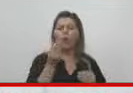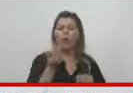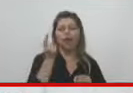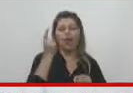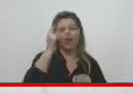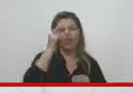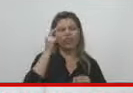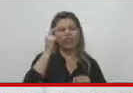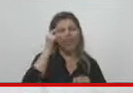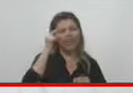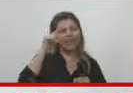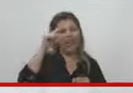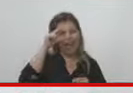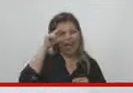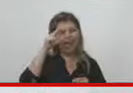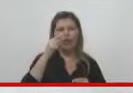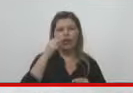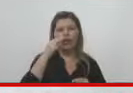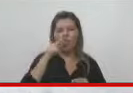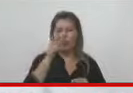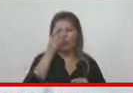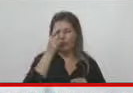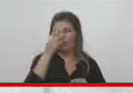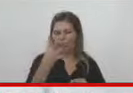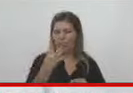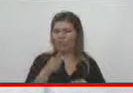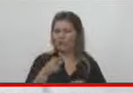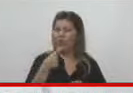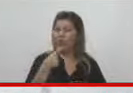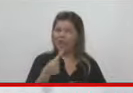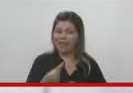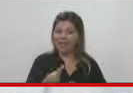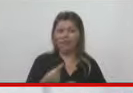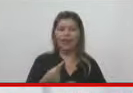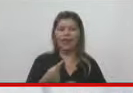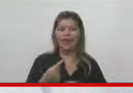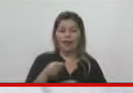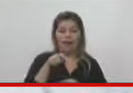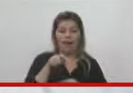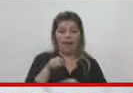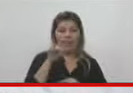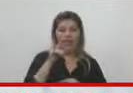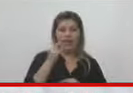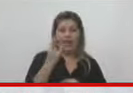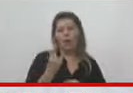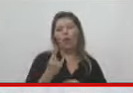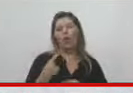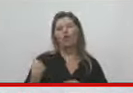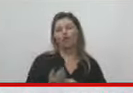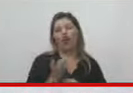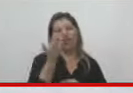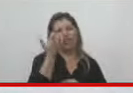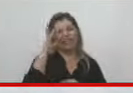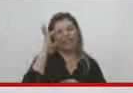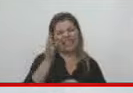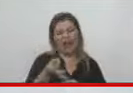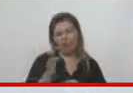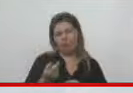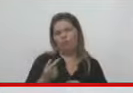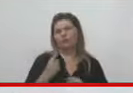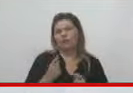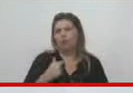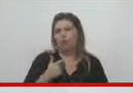2024 por el Ejecutivo Nacional. Entonces, ¿dónde dice que este DNU, como todos sabemos, porque todos sabemos lo que le voy a decir,